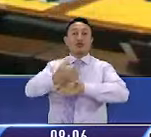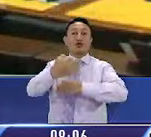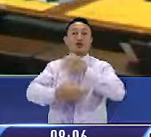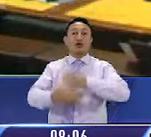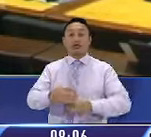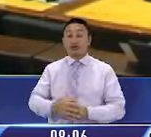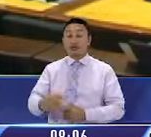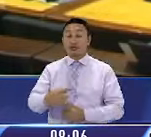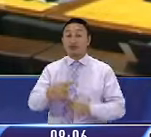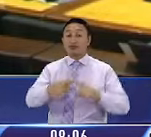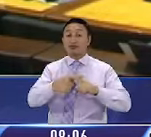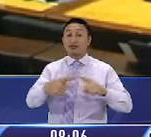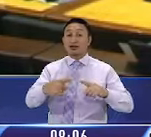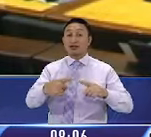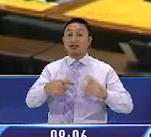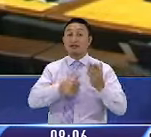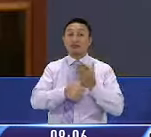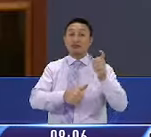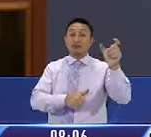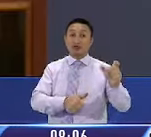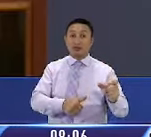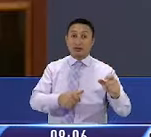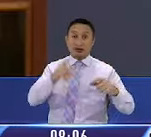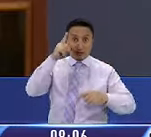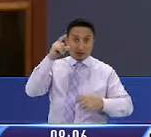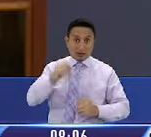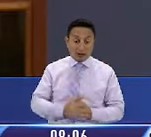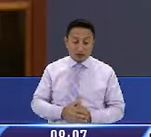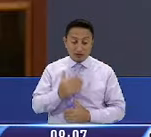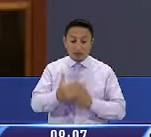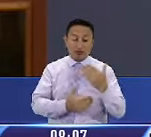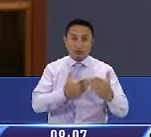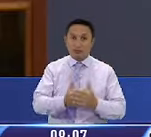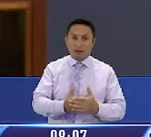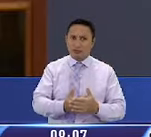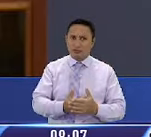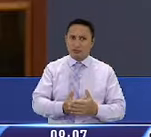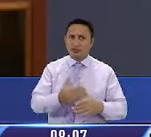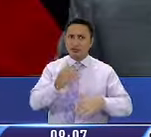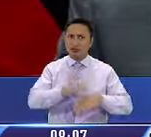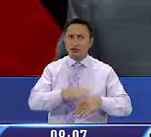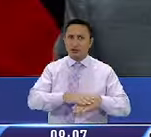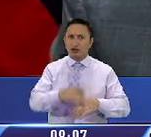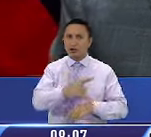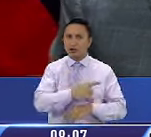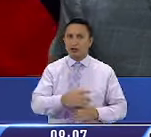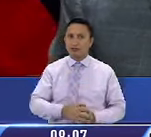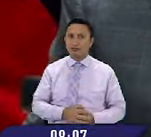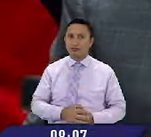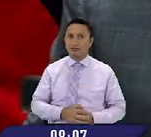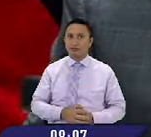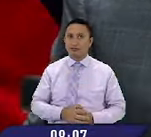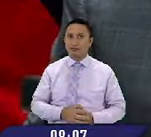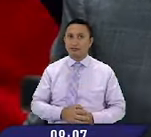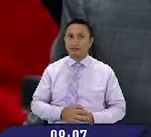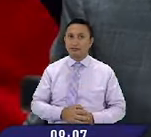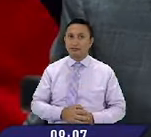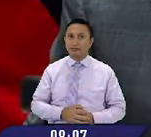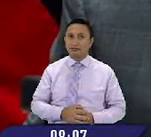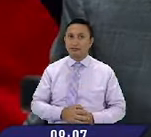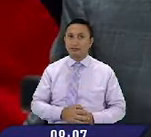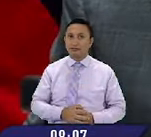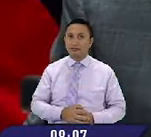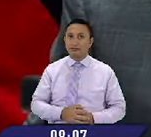3 exministros de Guillermo Lasso no prosperaron por una trastienda. Para tener una patente de corso, para